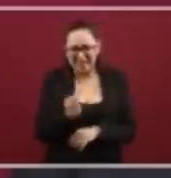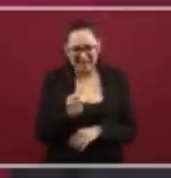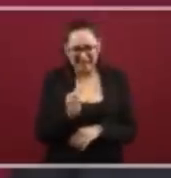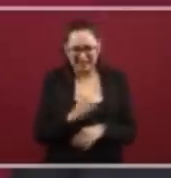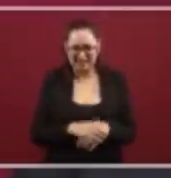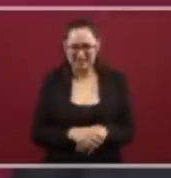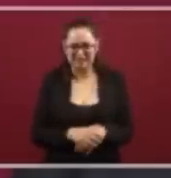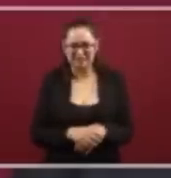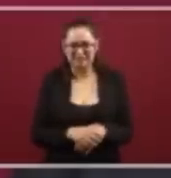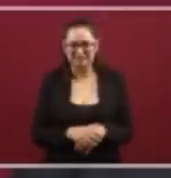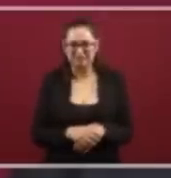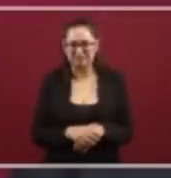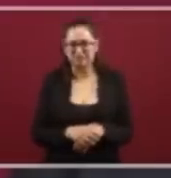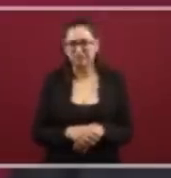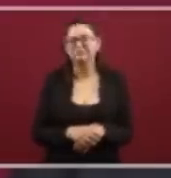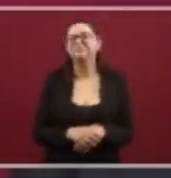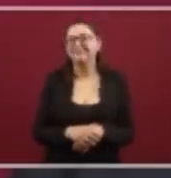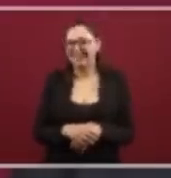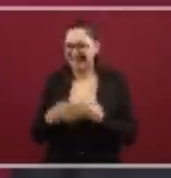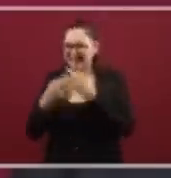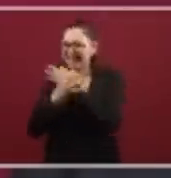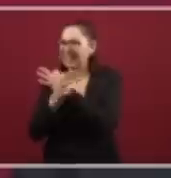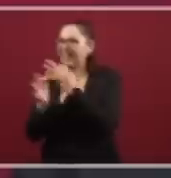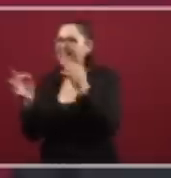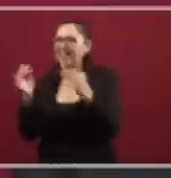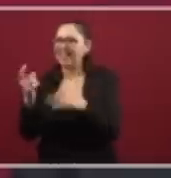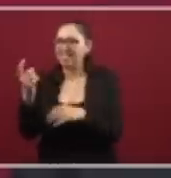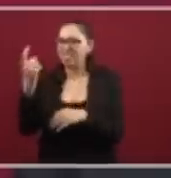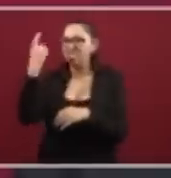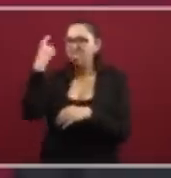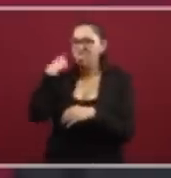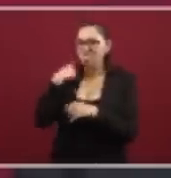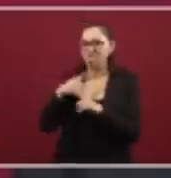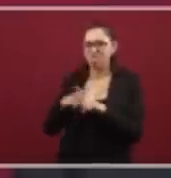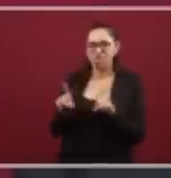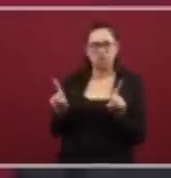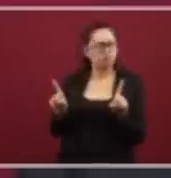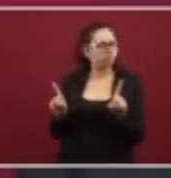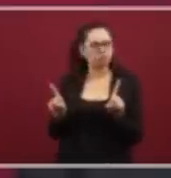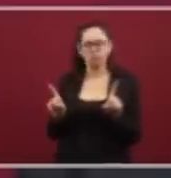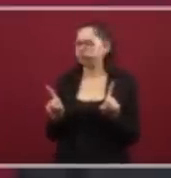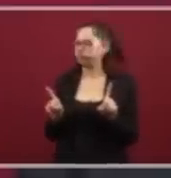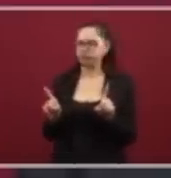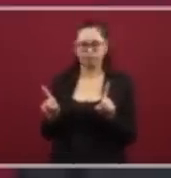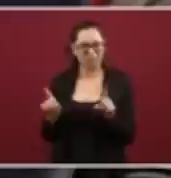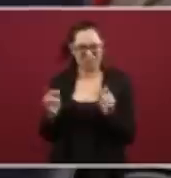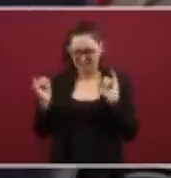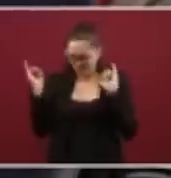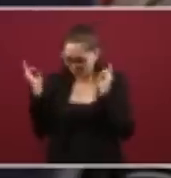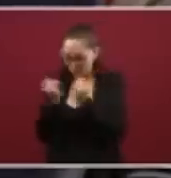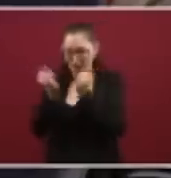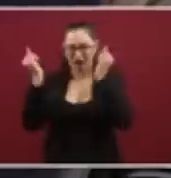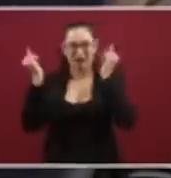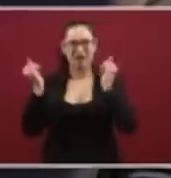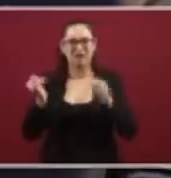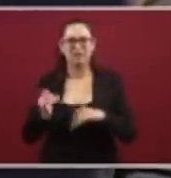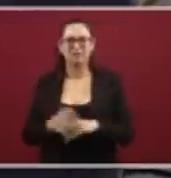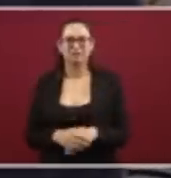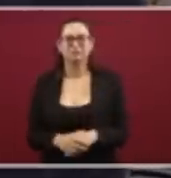no es decir una cosa sea hacer otra ya lo que les estamos diciendo en el caso de